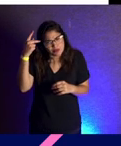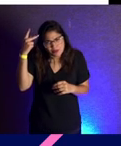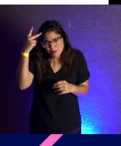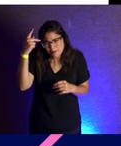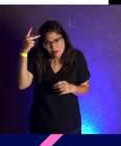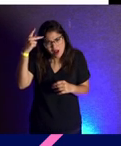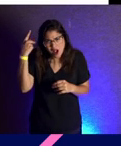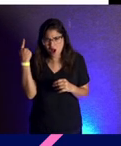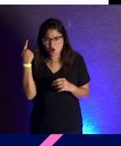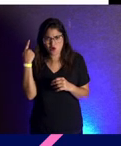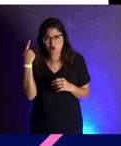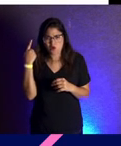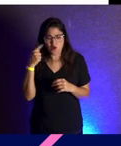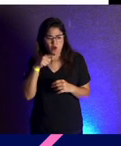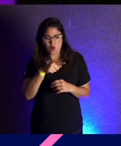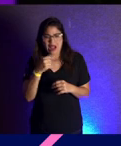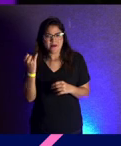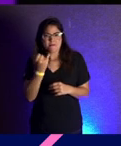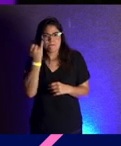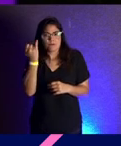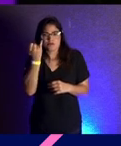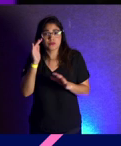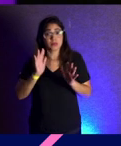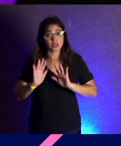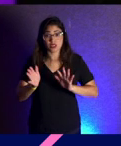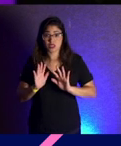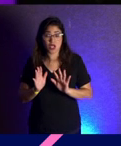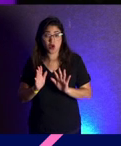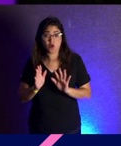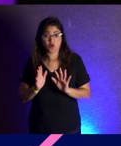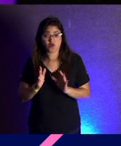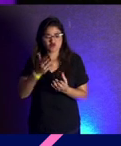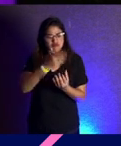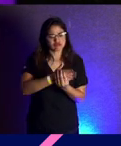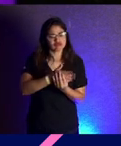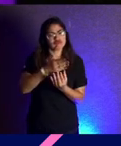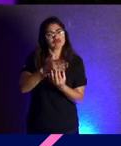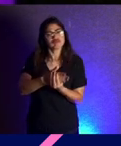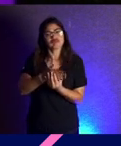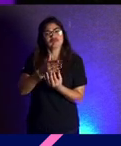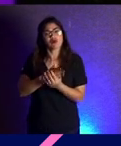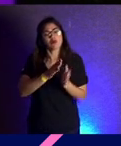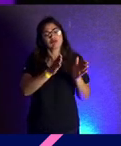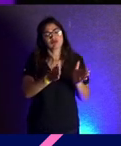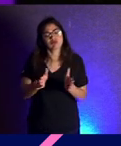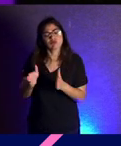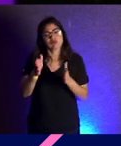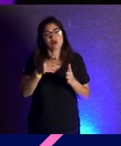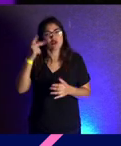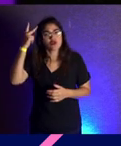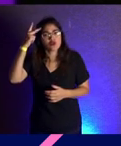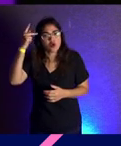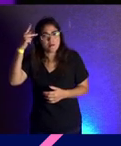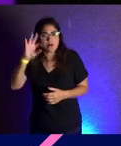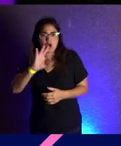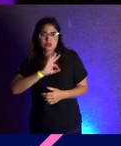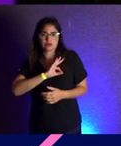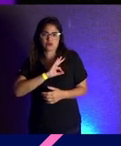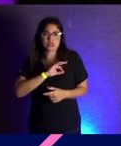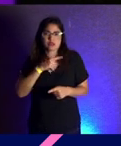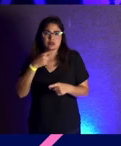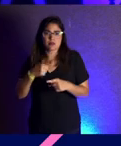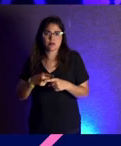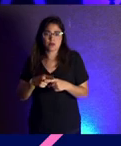del proceso normal de la persona. ¿Por qué? Porque la defensa de los más encontrados en